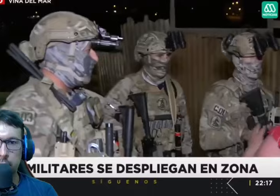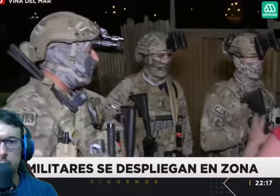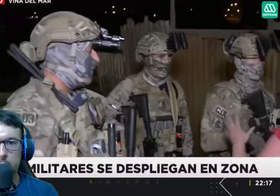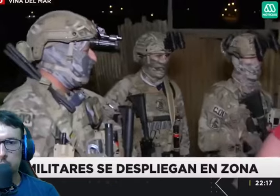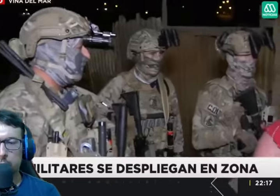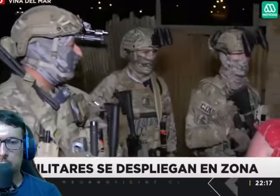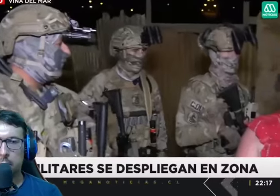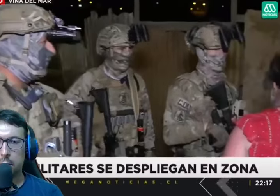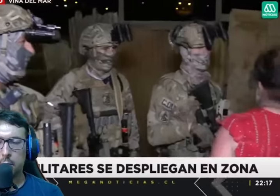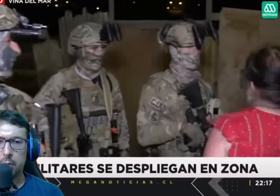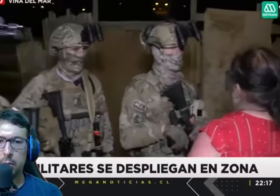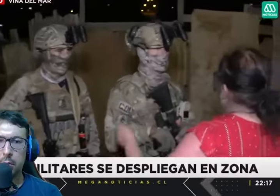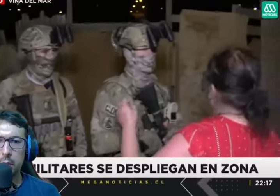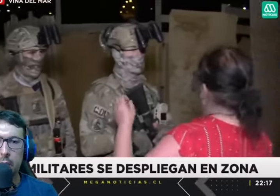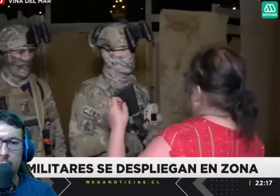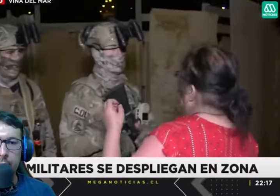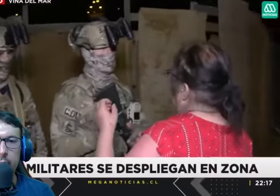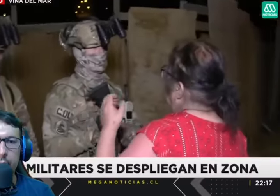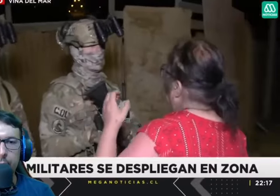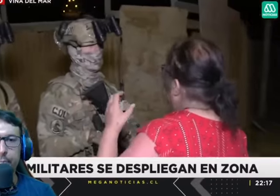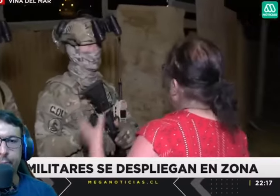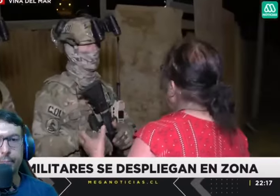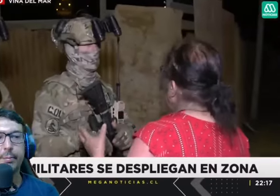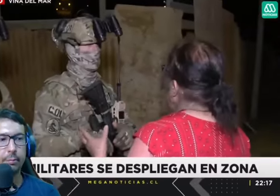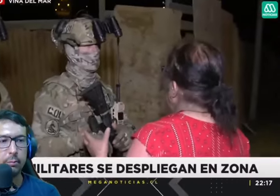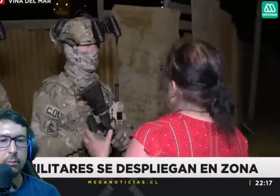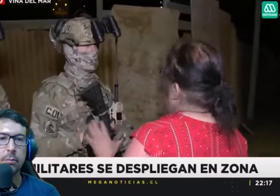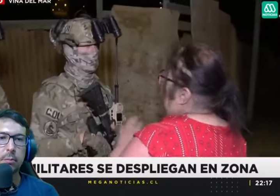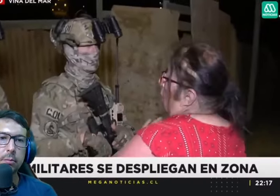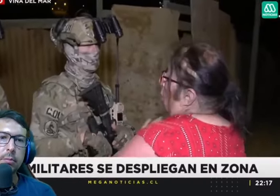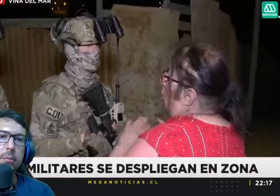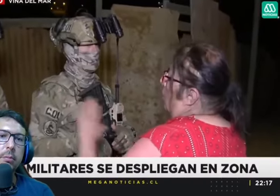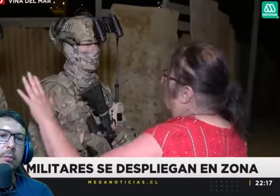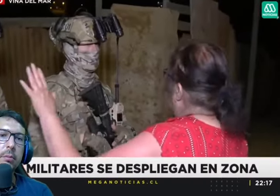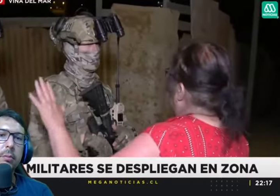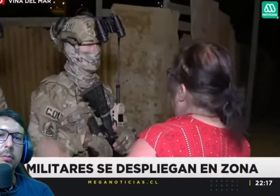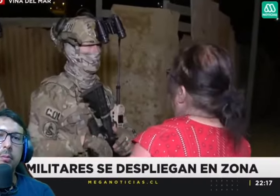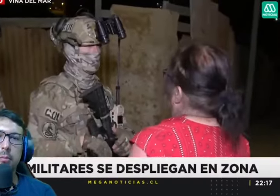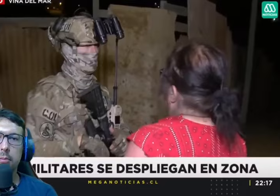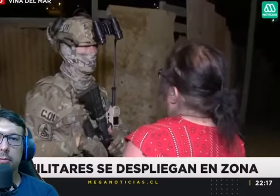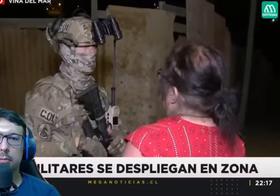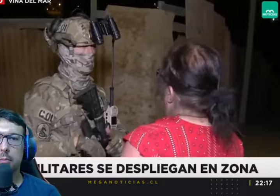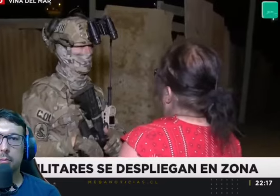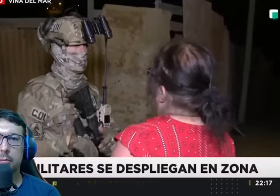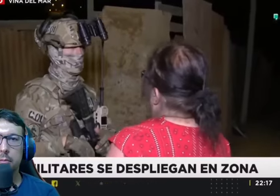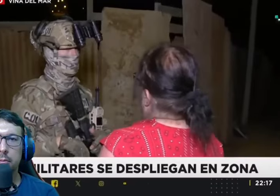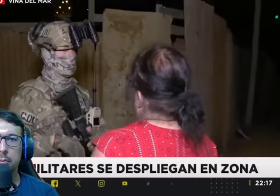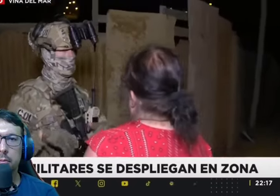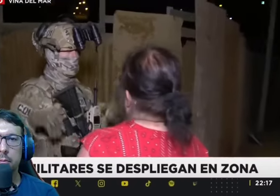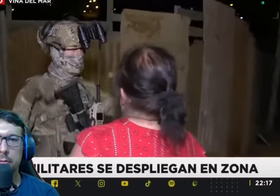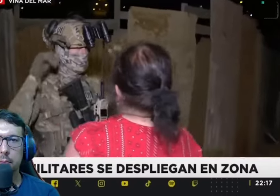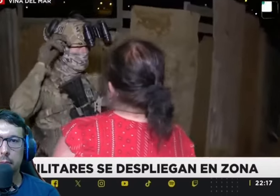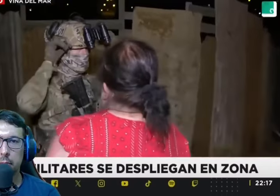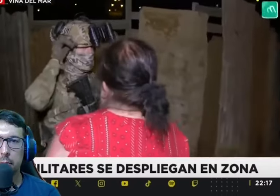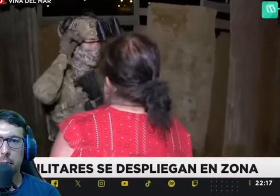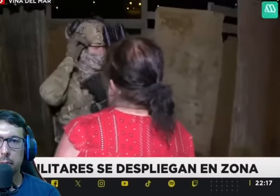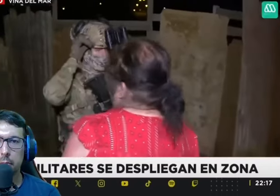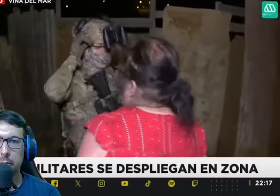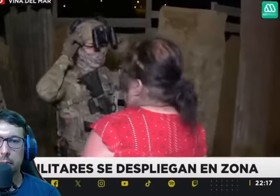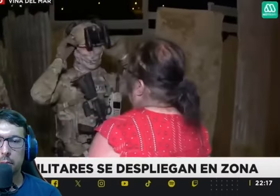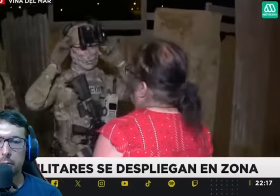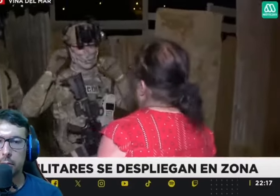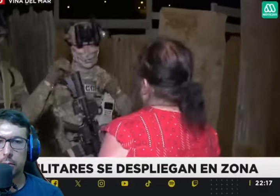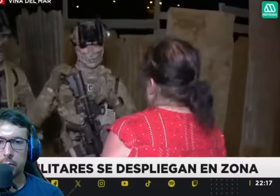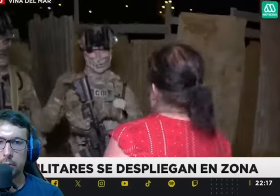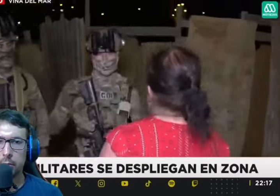fijo o van a ir volviendo durante la noche para cerciorarse de que no haya nadie, absolutamente nadie, en el cerro.